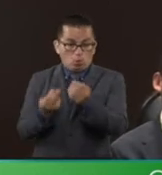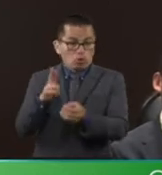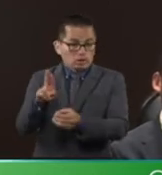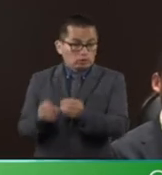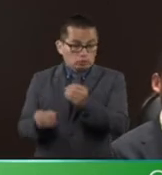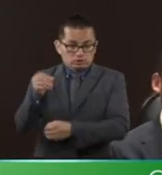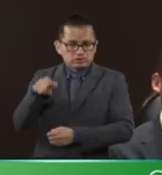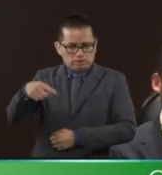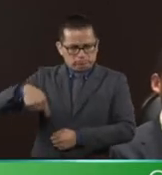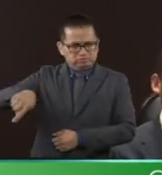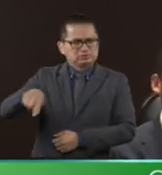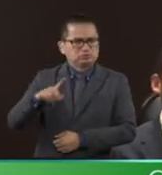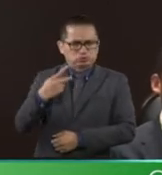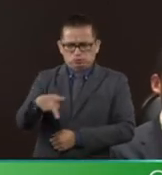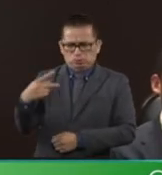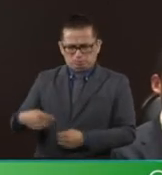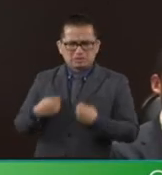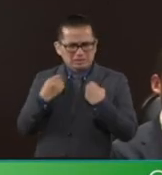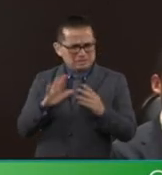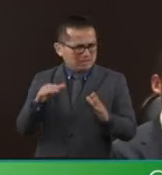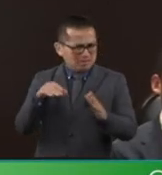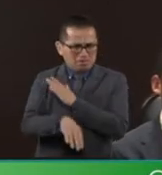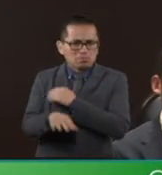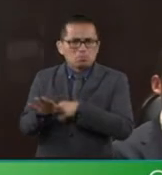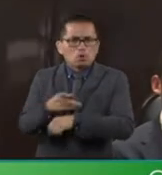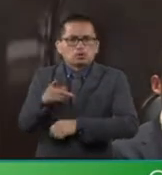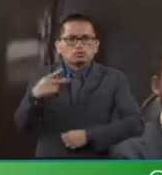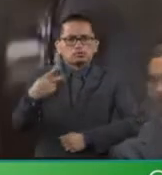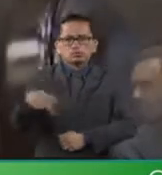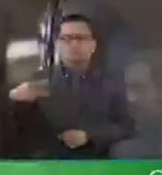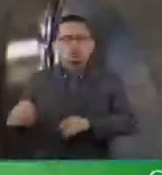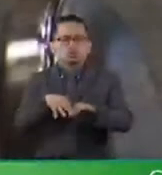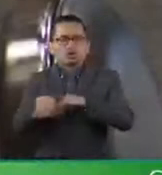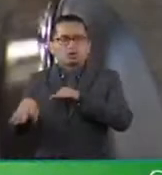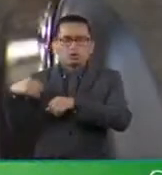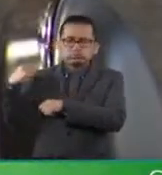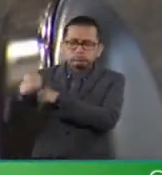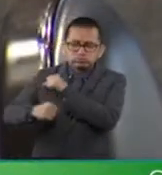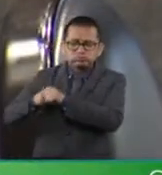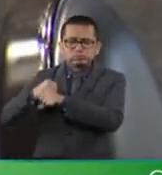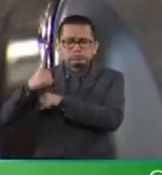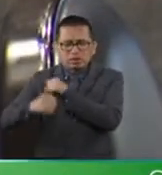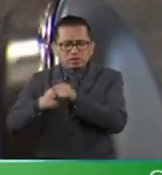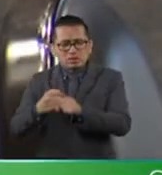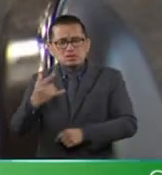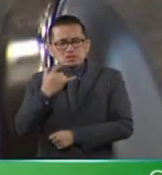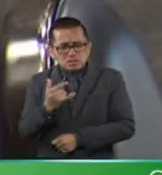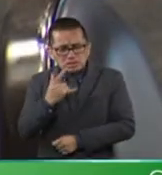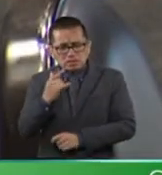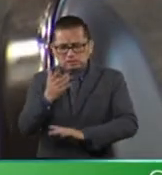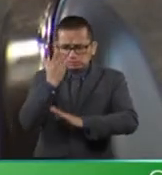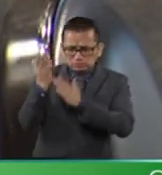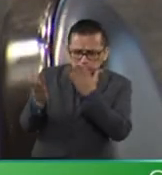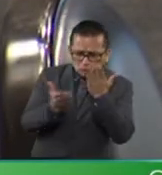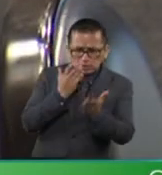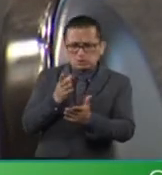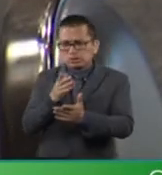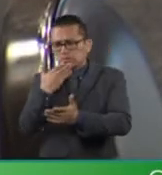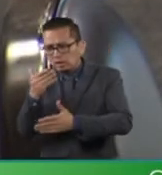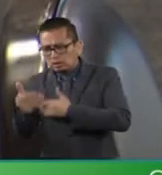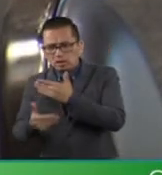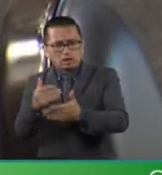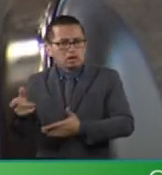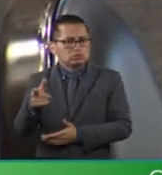y sus familias, acabando con carreras judiciales basadas en el esfuerzo, el estudio y la preparación. Pero el